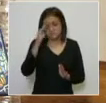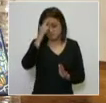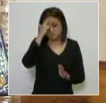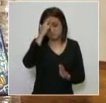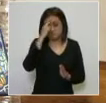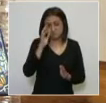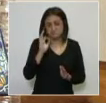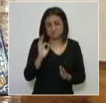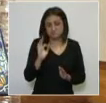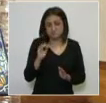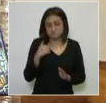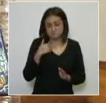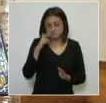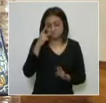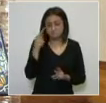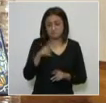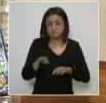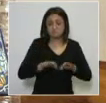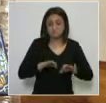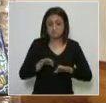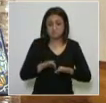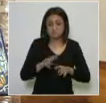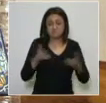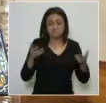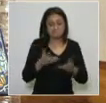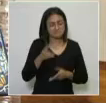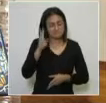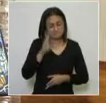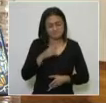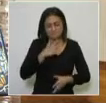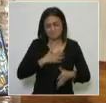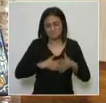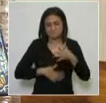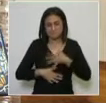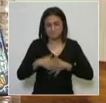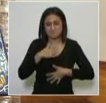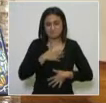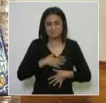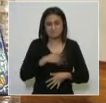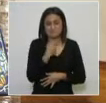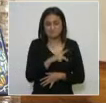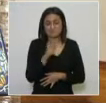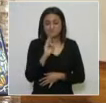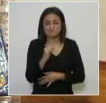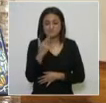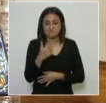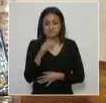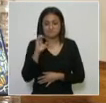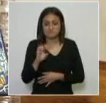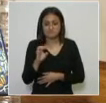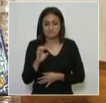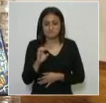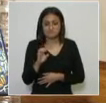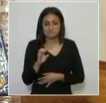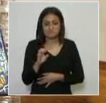reconozco la labor, el desempeño de la Fiscalía General del